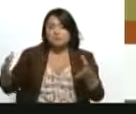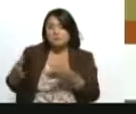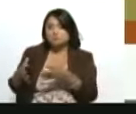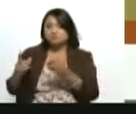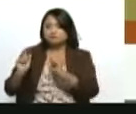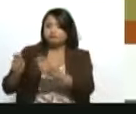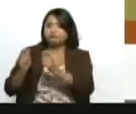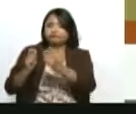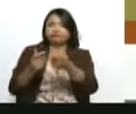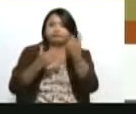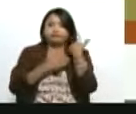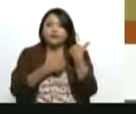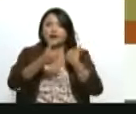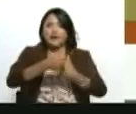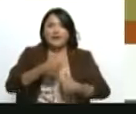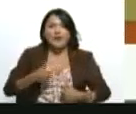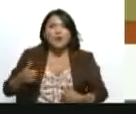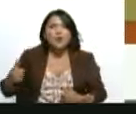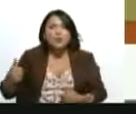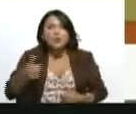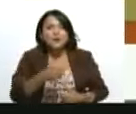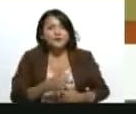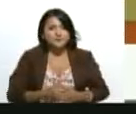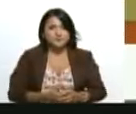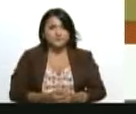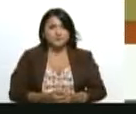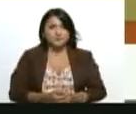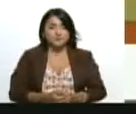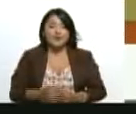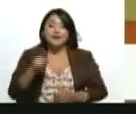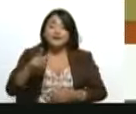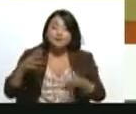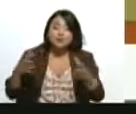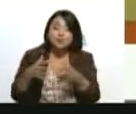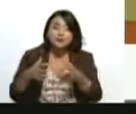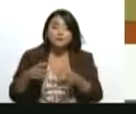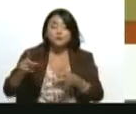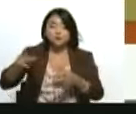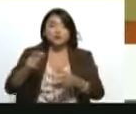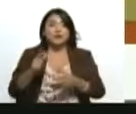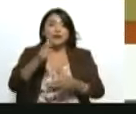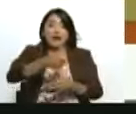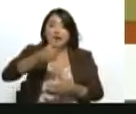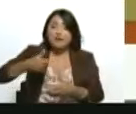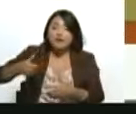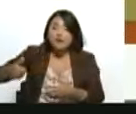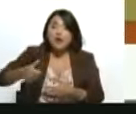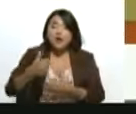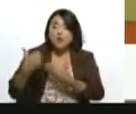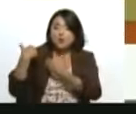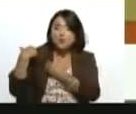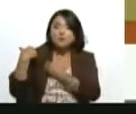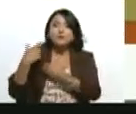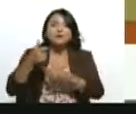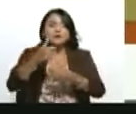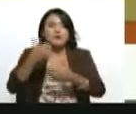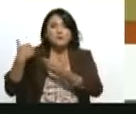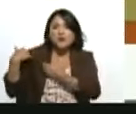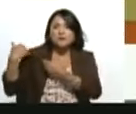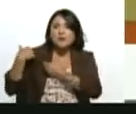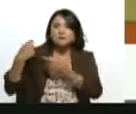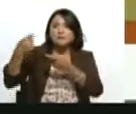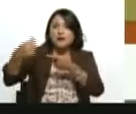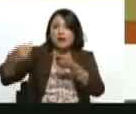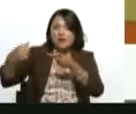misiones. Dentro de ese equipo de la UPAN, usted tiene esta misión, usted tiene esta misión, usted tiene esta